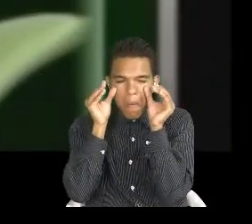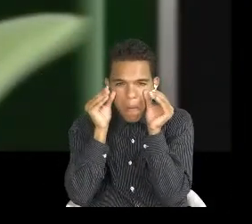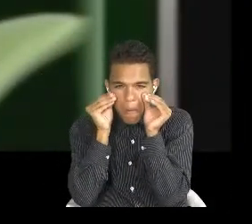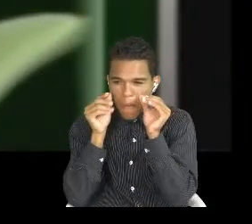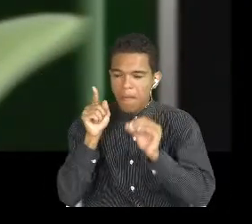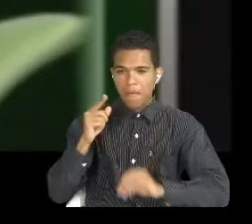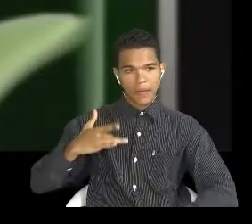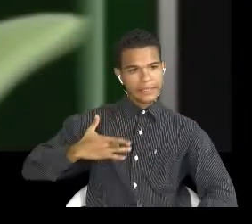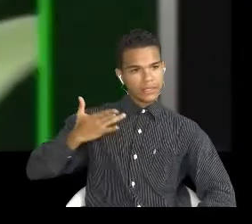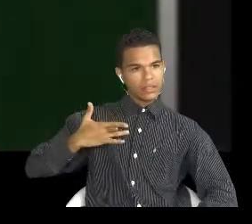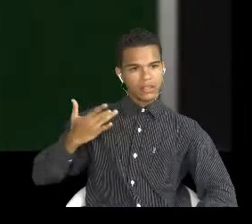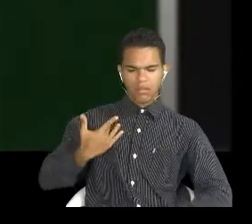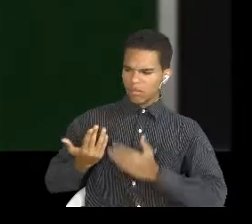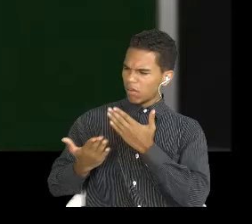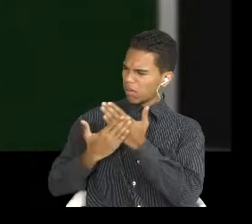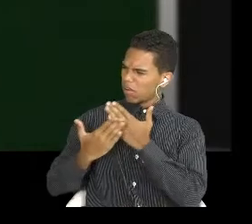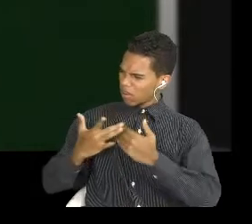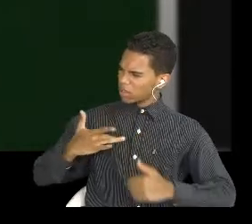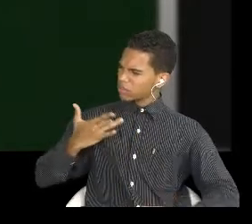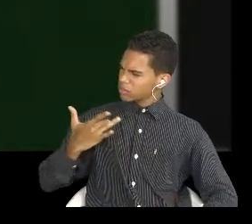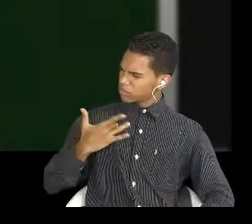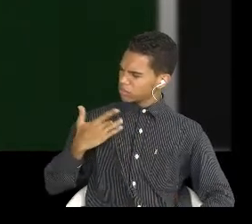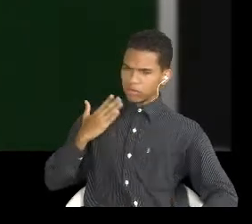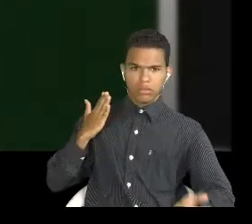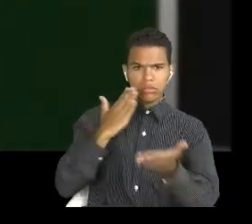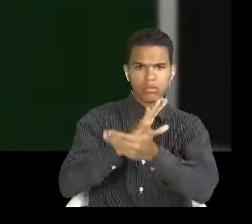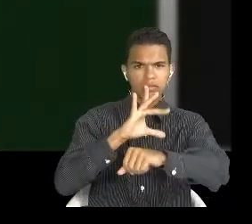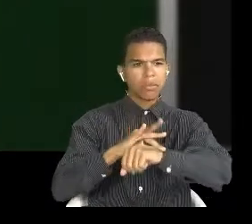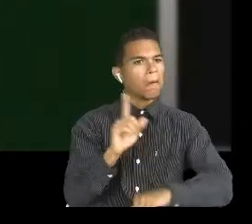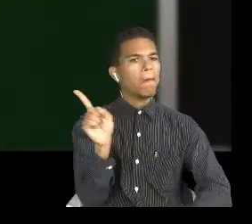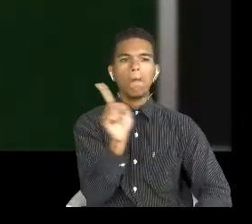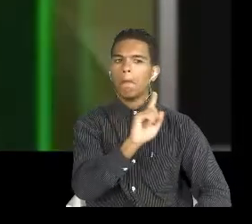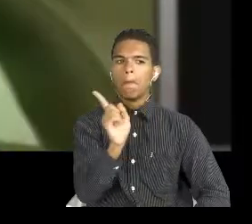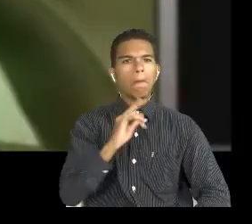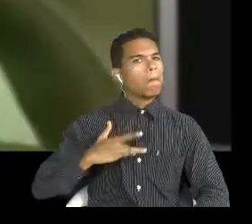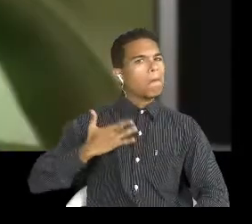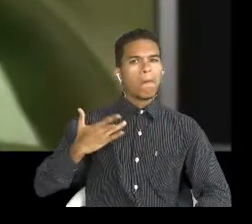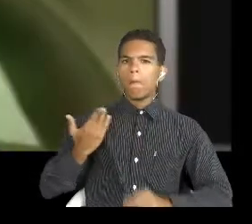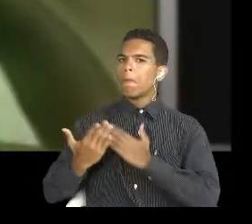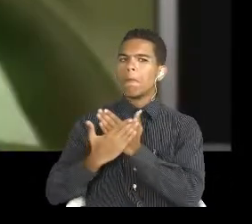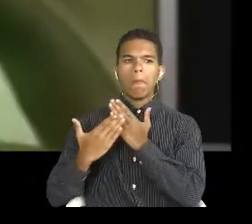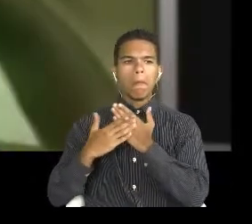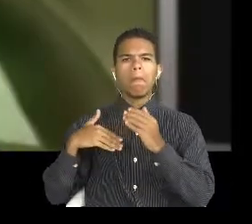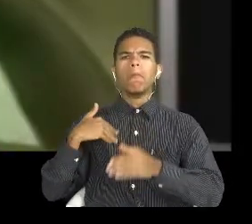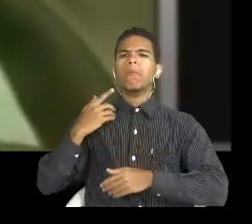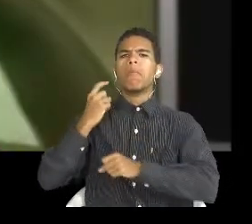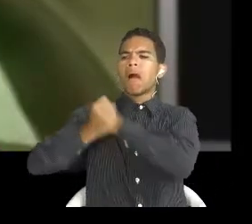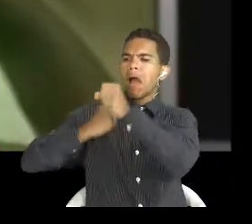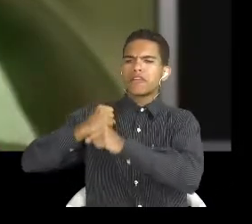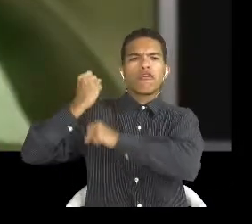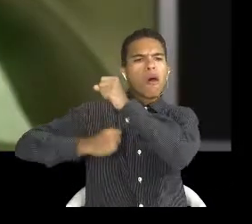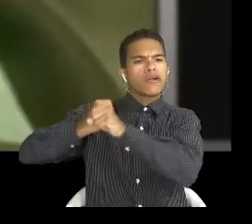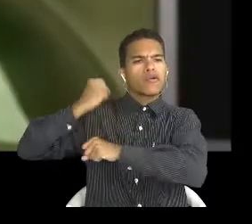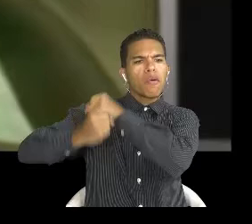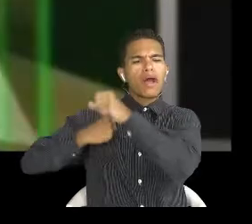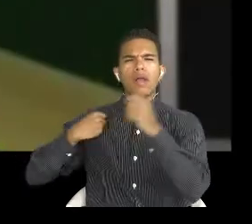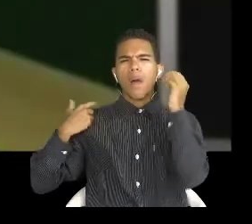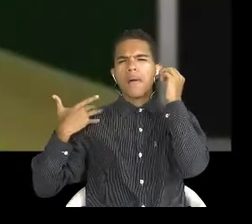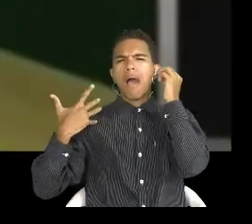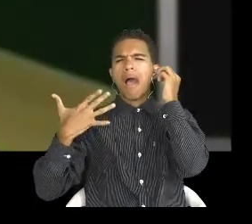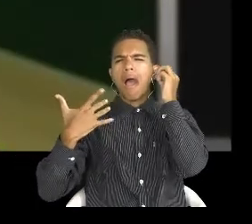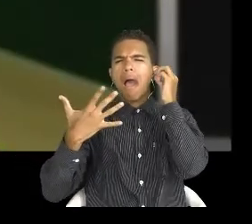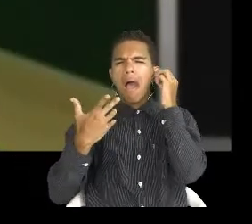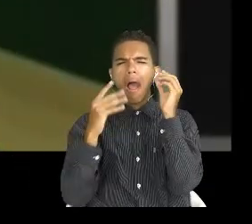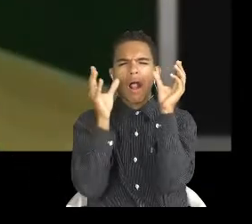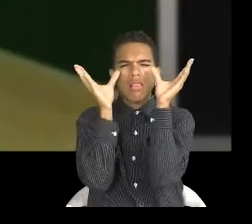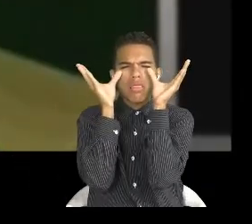Cada año, millones de personas sufren de esta enfermedad y a medida que transcurre el tiempo sin tratamiento, los conduce a la